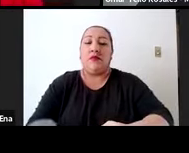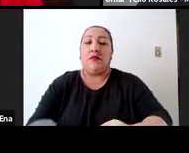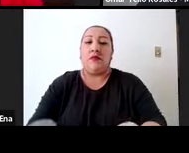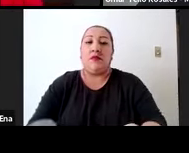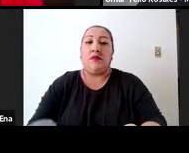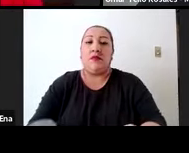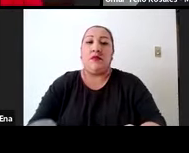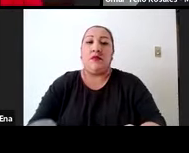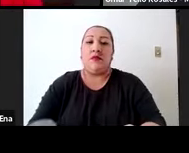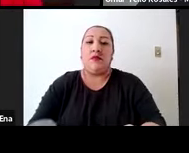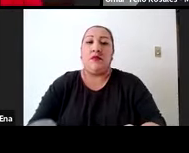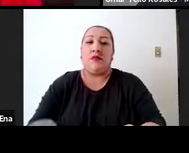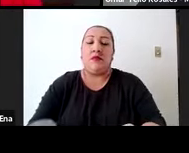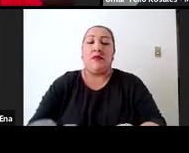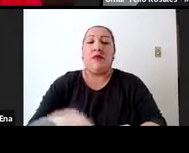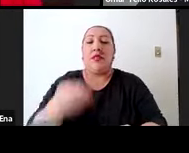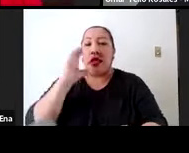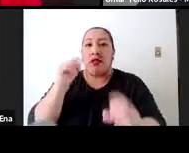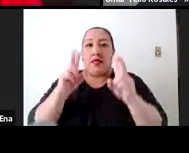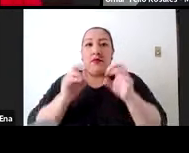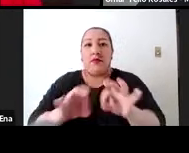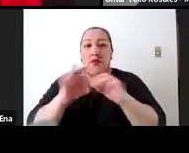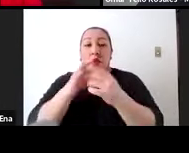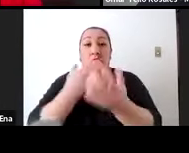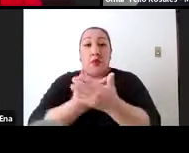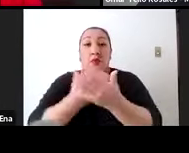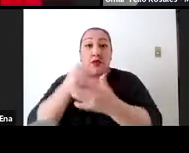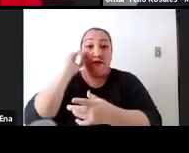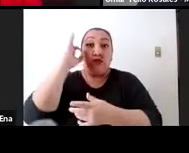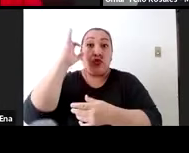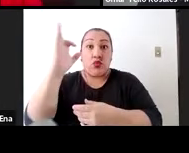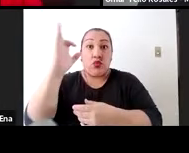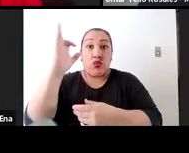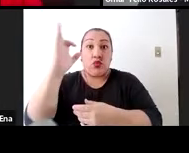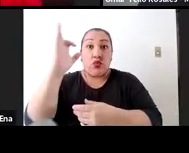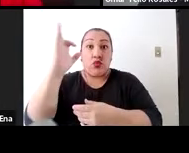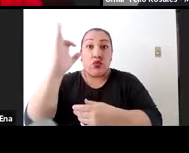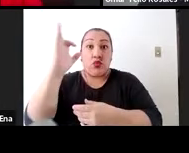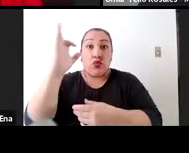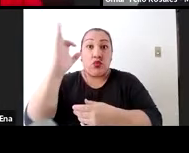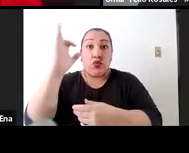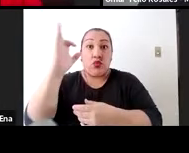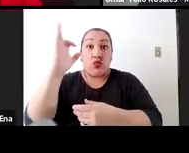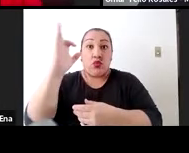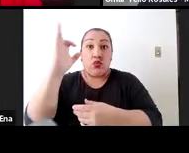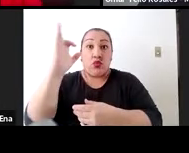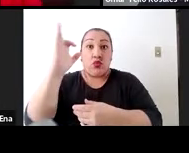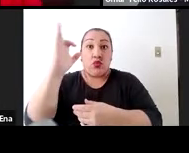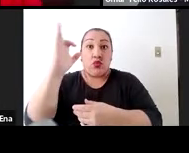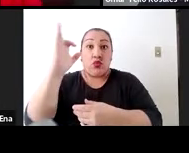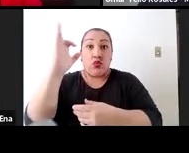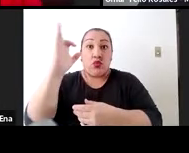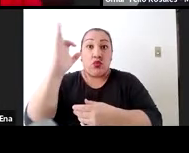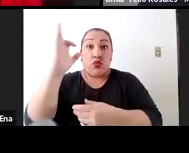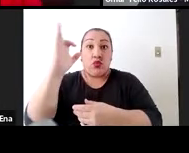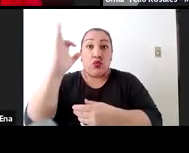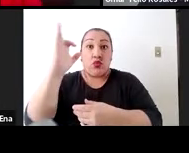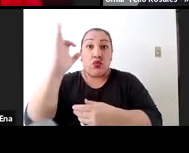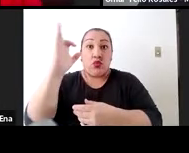los temas y propuestas hacia el futuro que han surgido de esta conversación es la necesidad de aproximación de